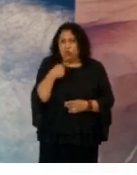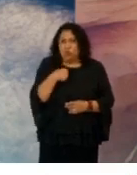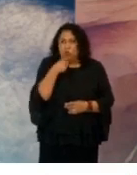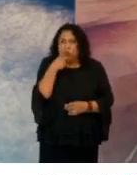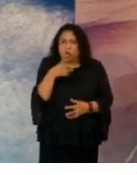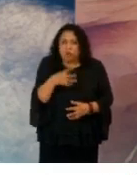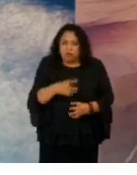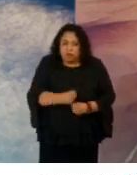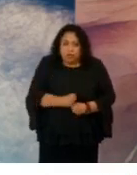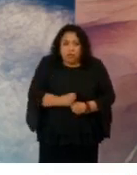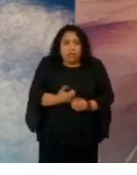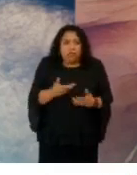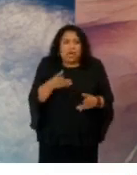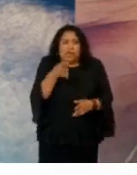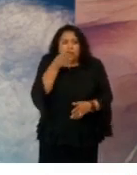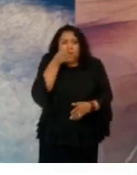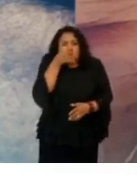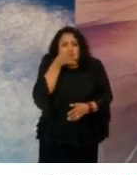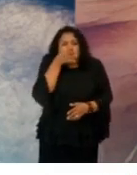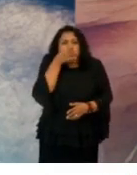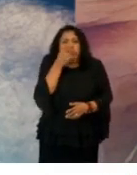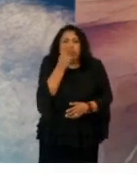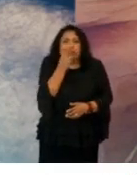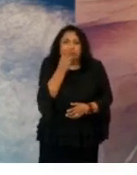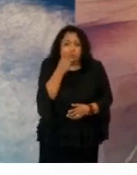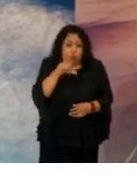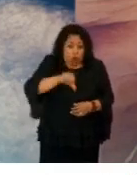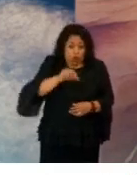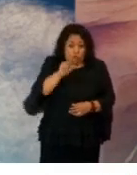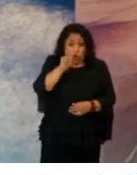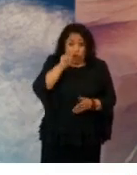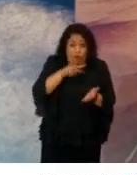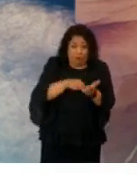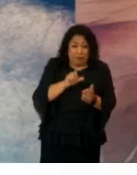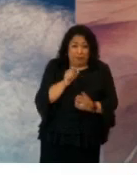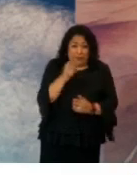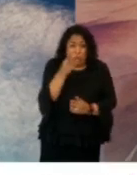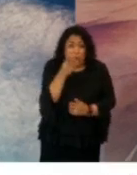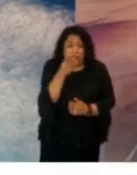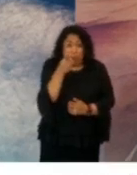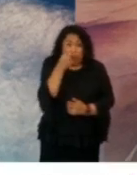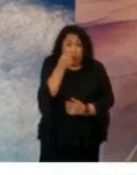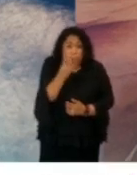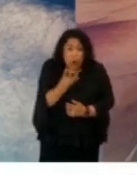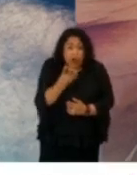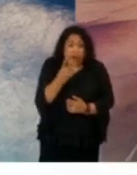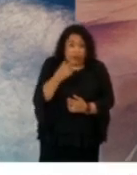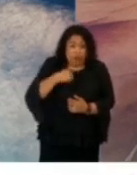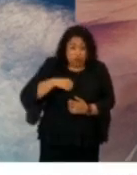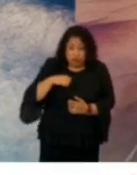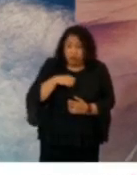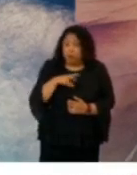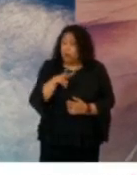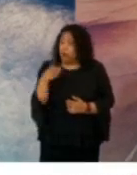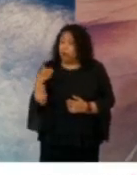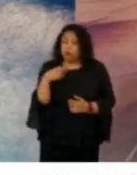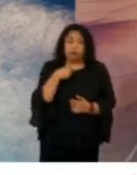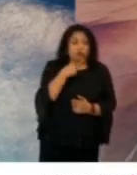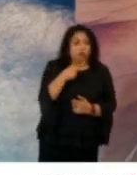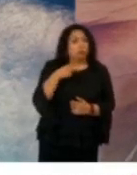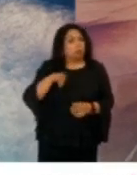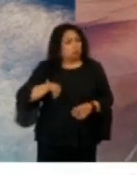ya vamos en el primer cuarto, estamos en 2024. Y aquí es donde me parece que la voz de ambos puede ser bien